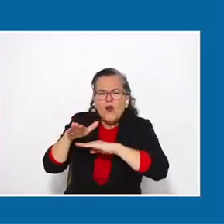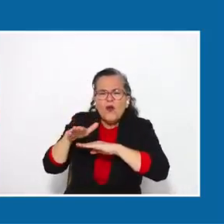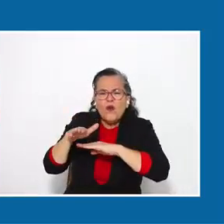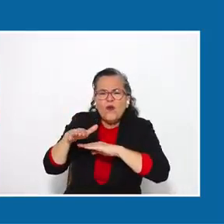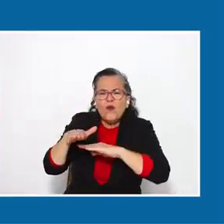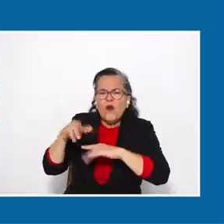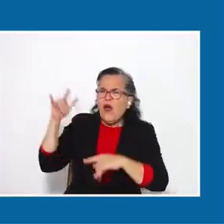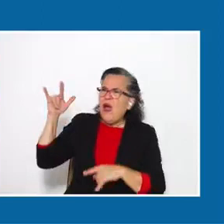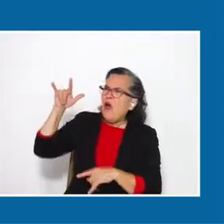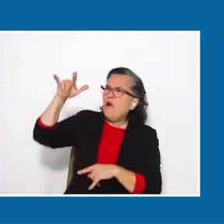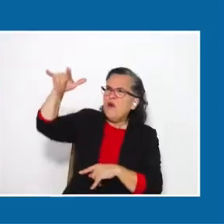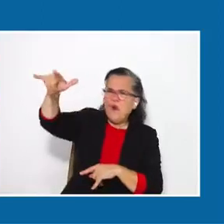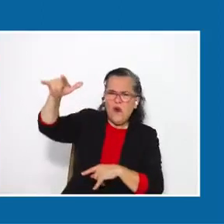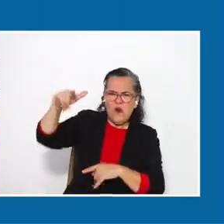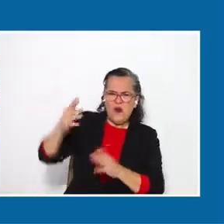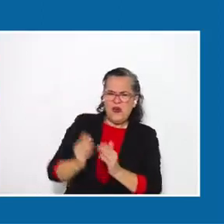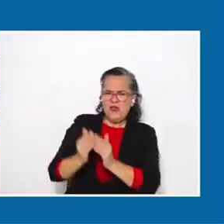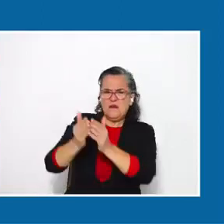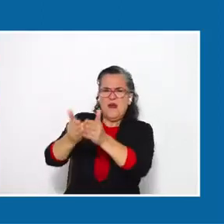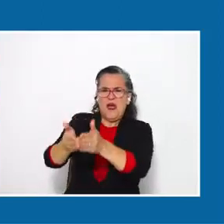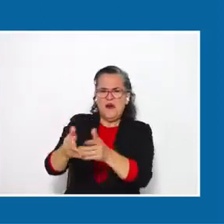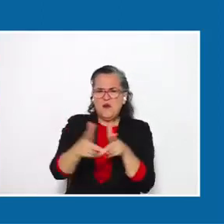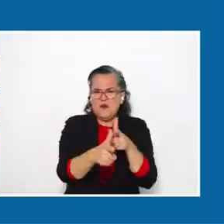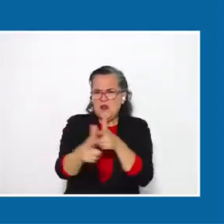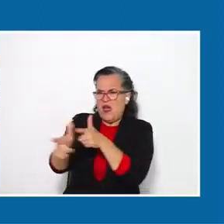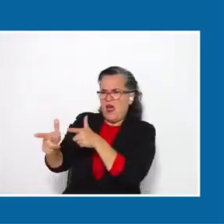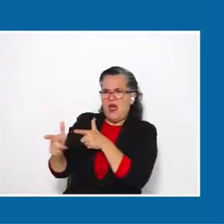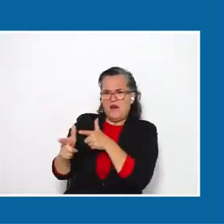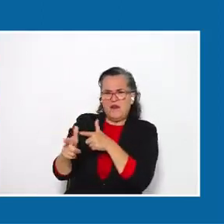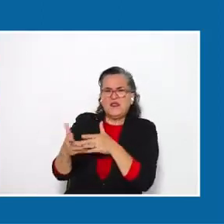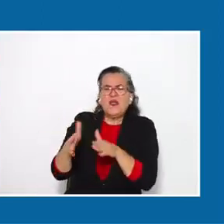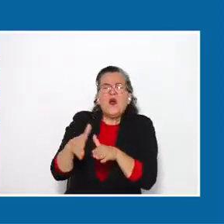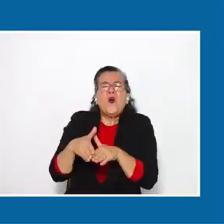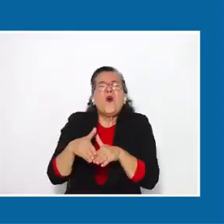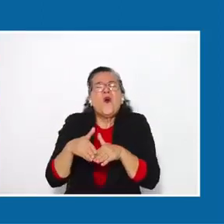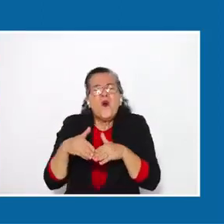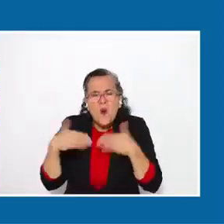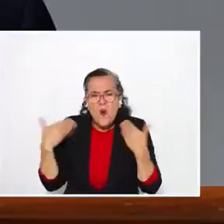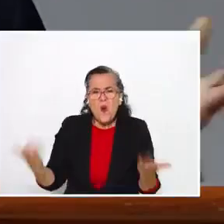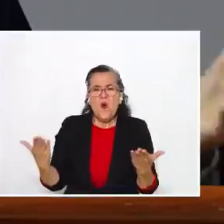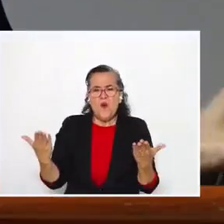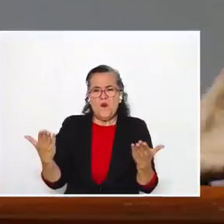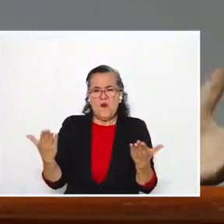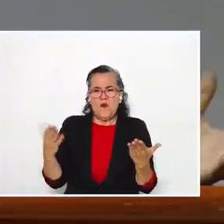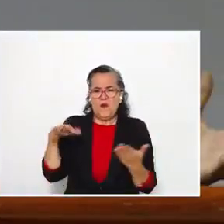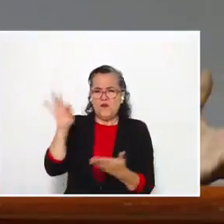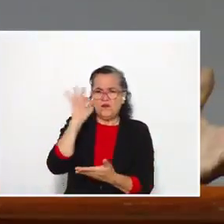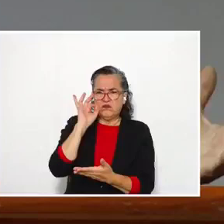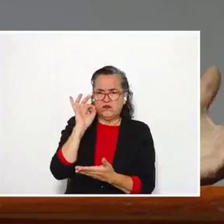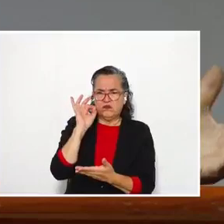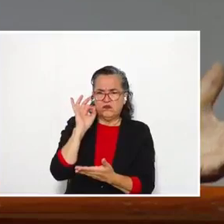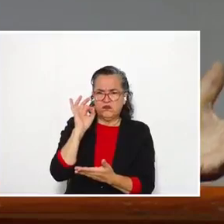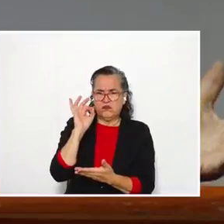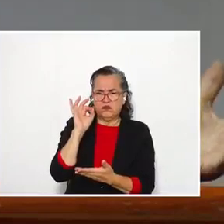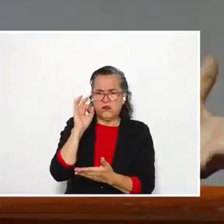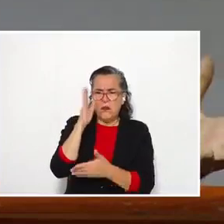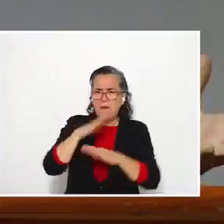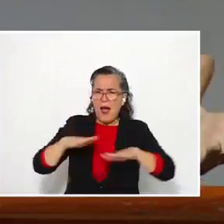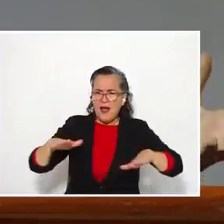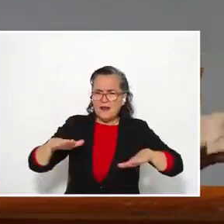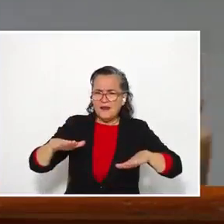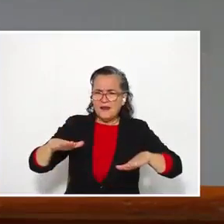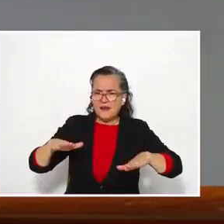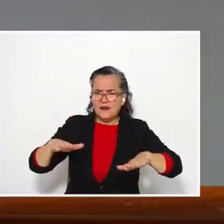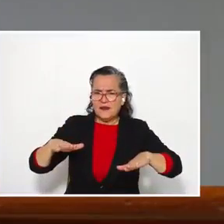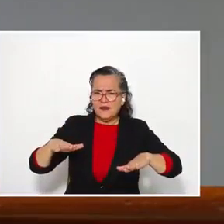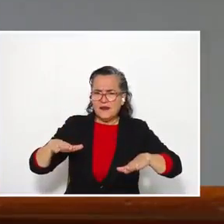¿Cómo vamos a conseguir la paz en Ucrania? Aquí en este país nos estamos matando afuera, tampoco es que estamos